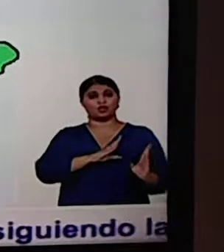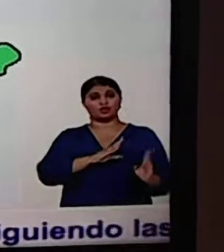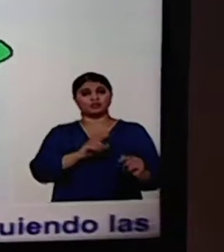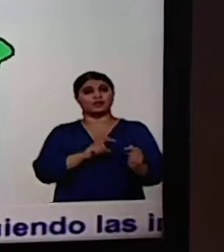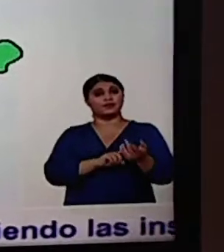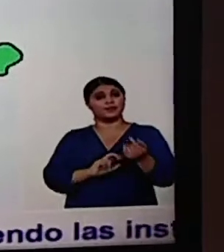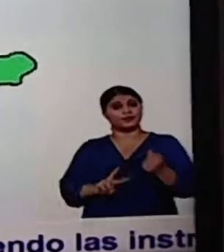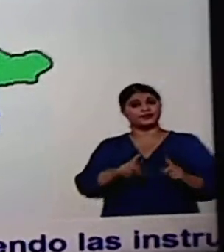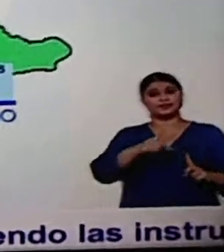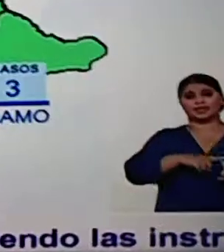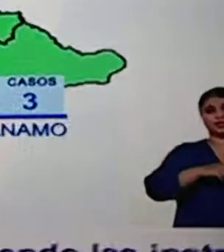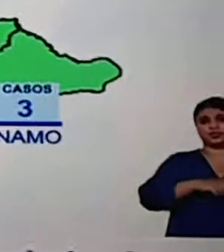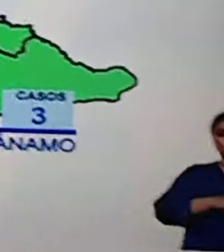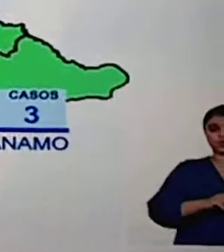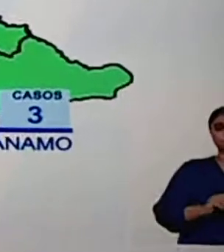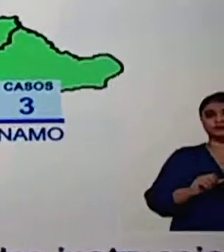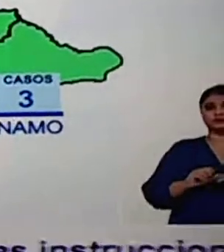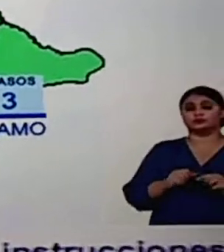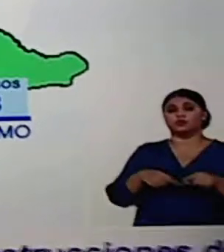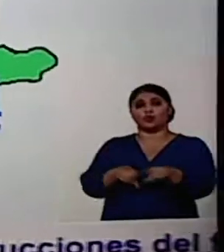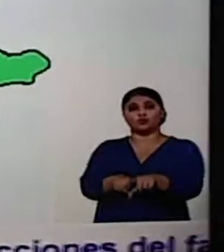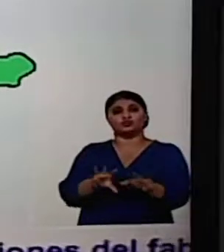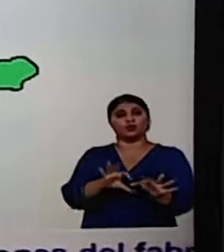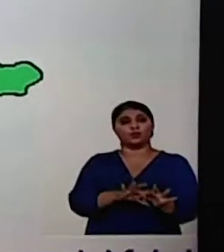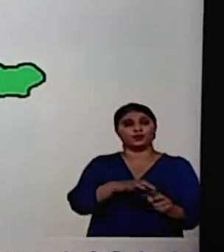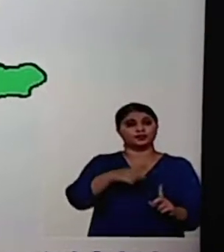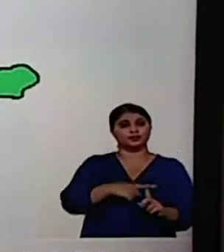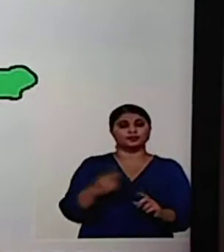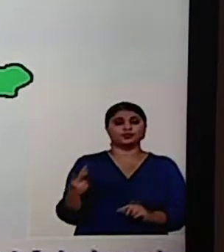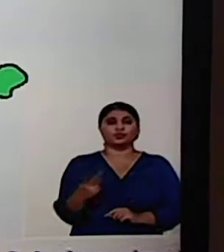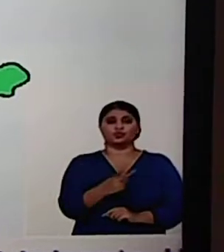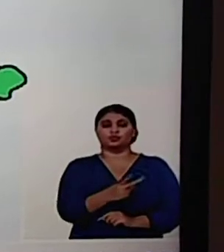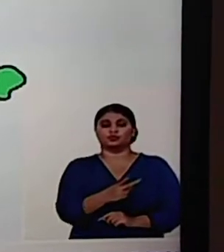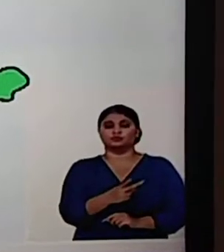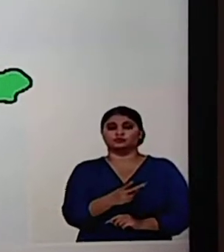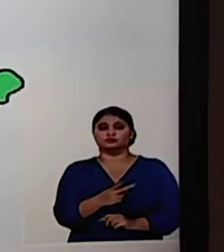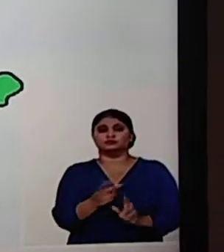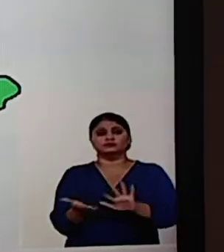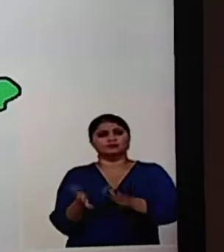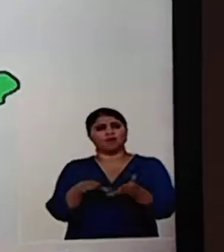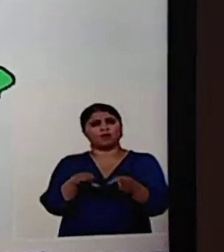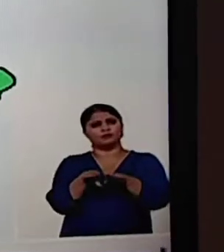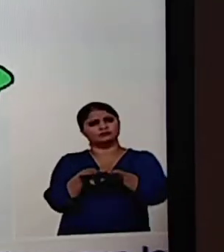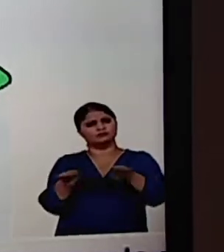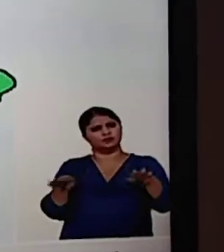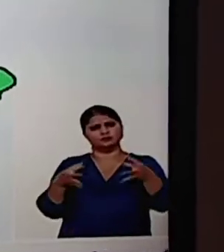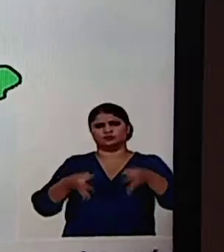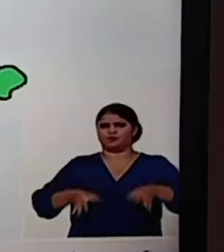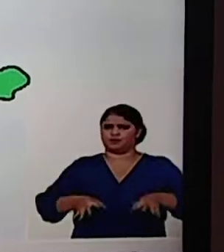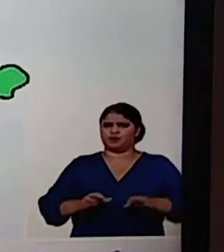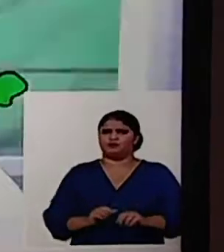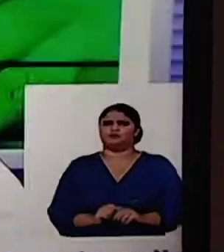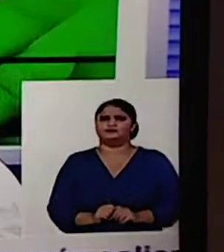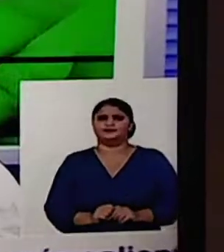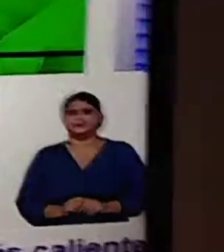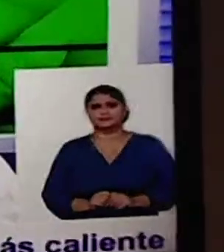Tunas y la provincia de Guantánamo con una estabilidad mayor en este territorio.